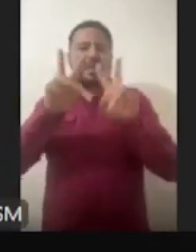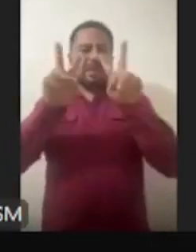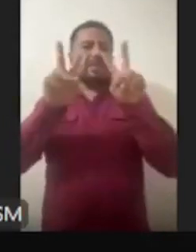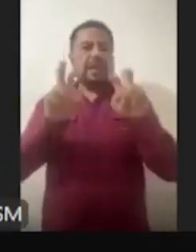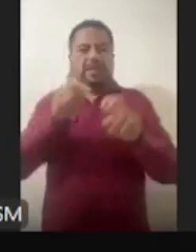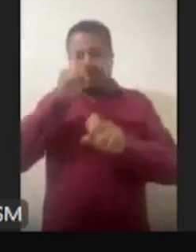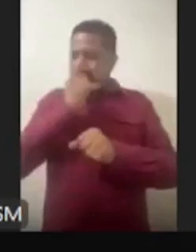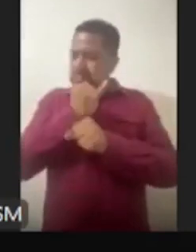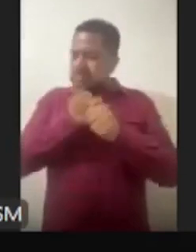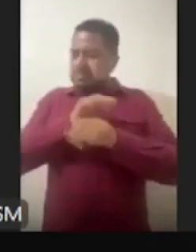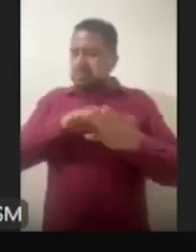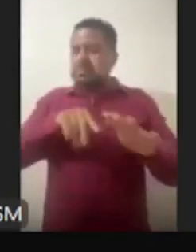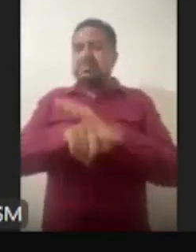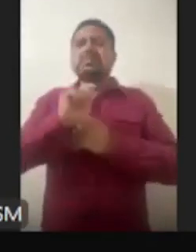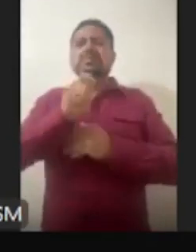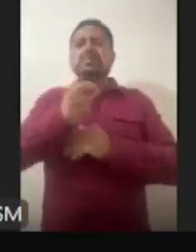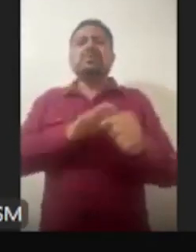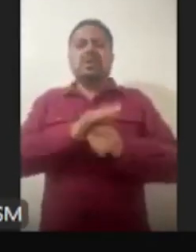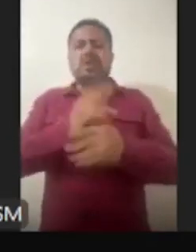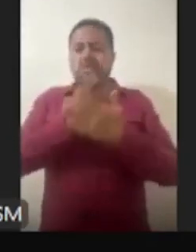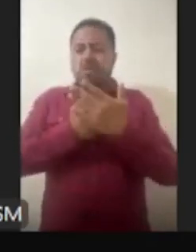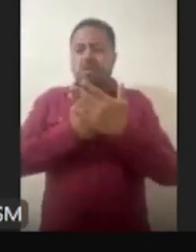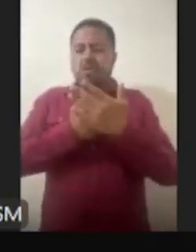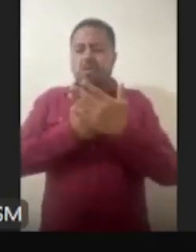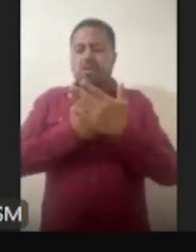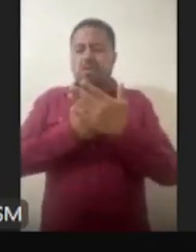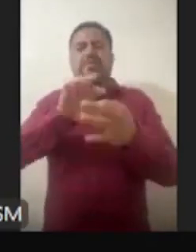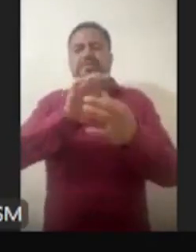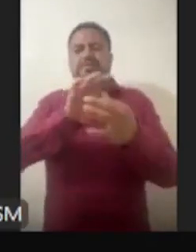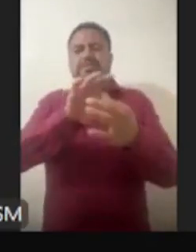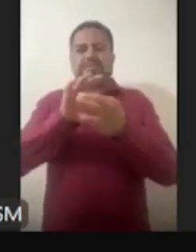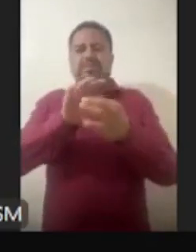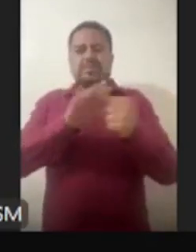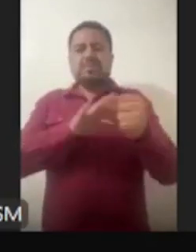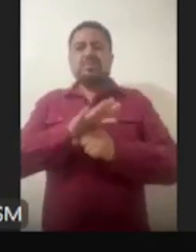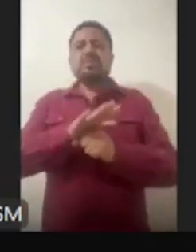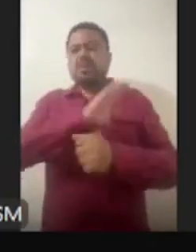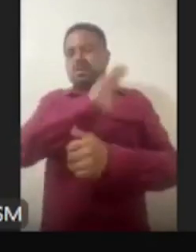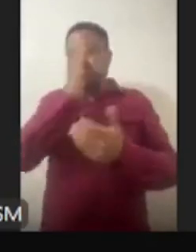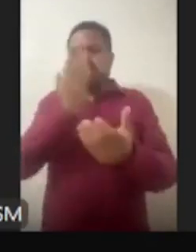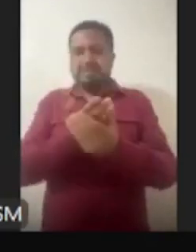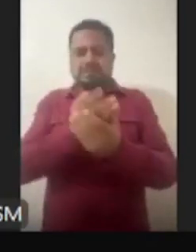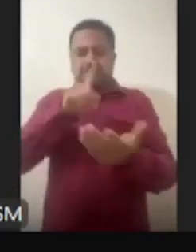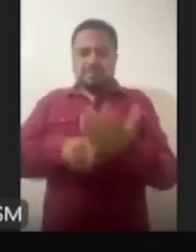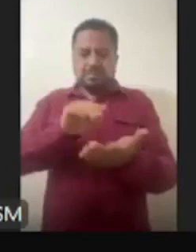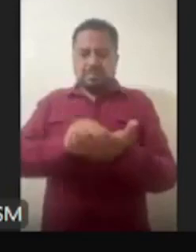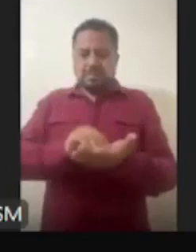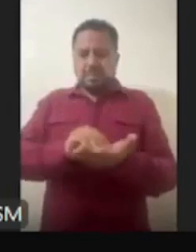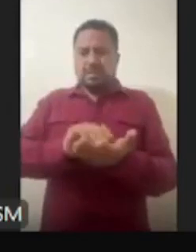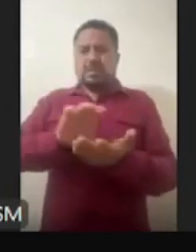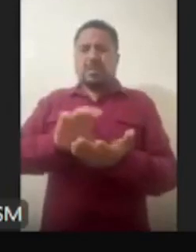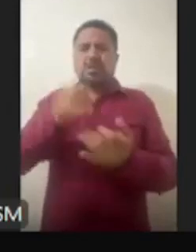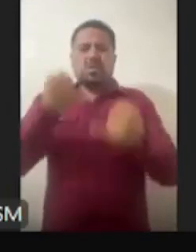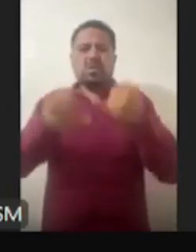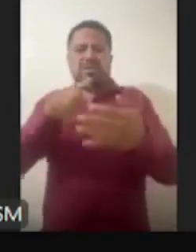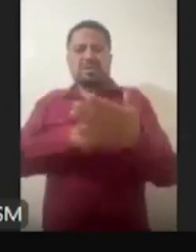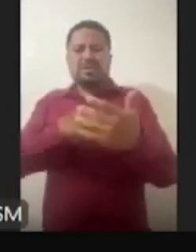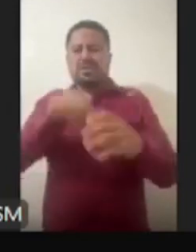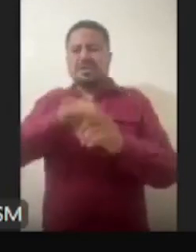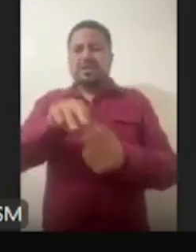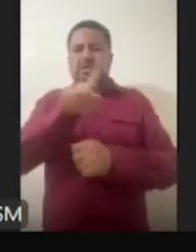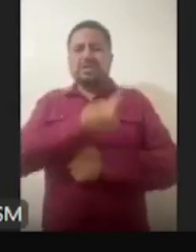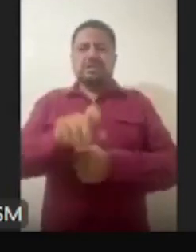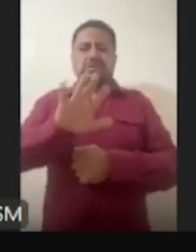resolver se trata de un proyecto de resolución relativo al expediente del juicio electoral ciudadano 151